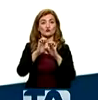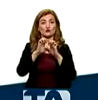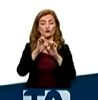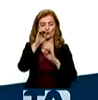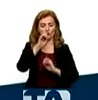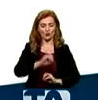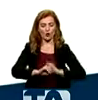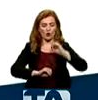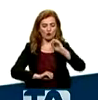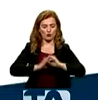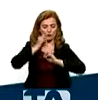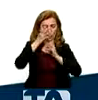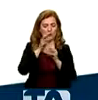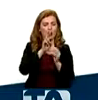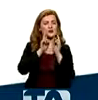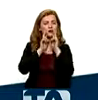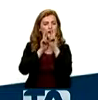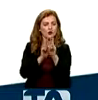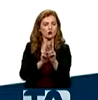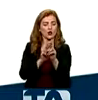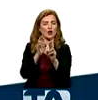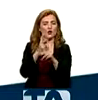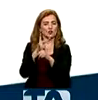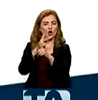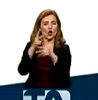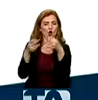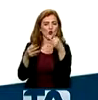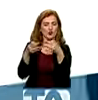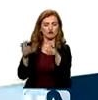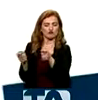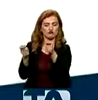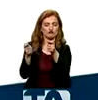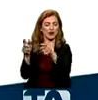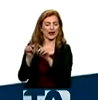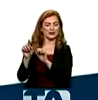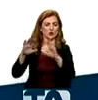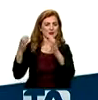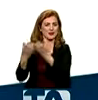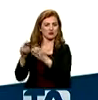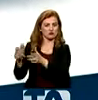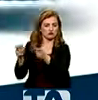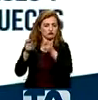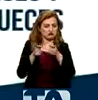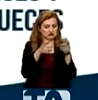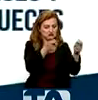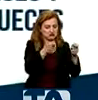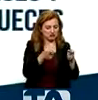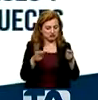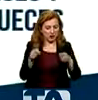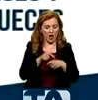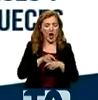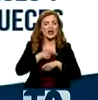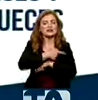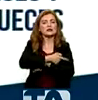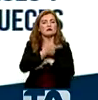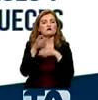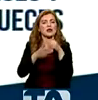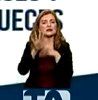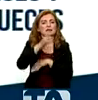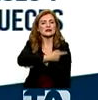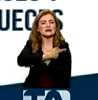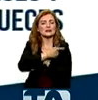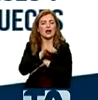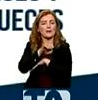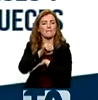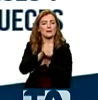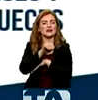un informe de resultados al Pleno del Consejo de la Judicatura. Ellos deberán resolver dentro del término de 5 días y deberán